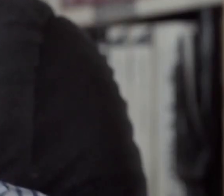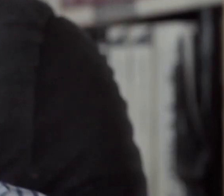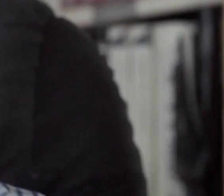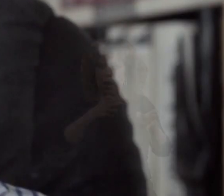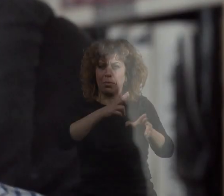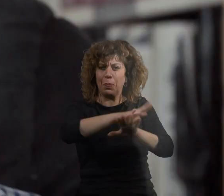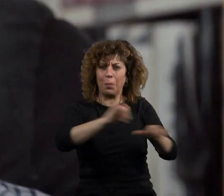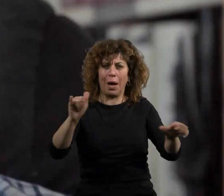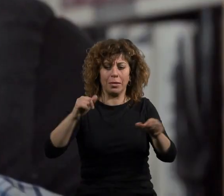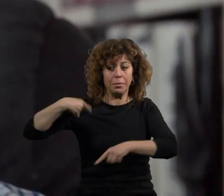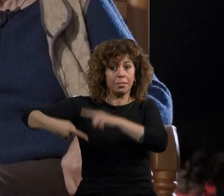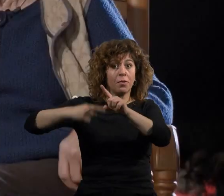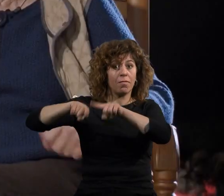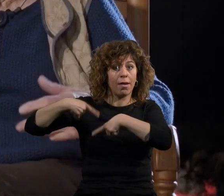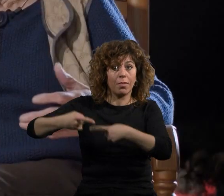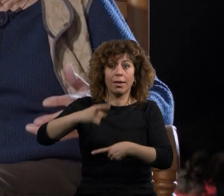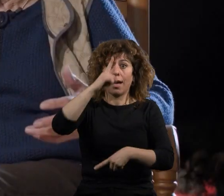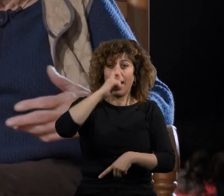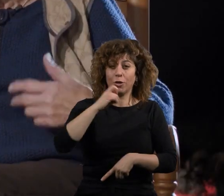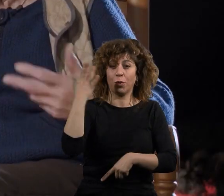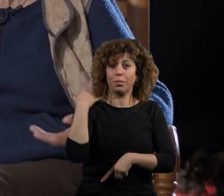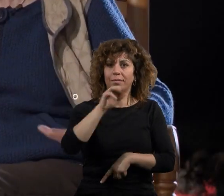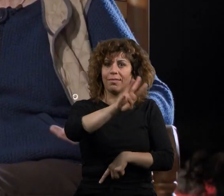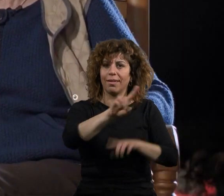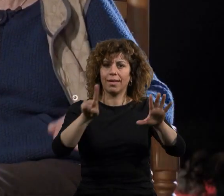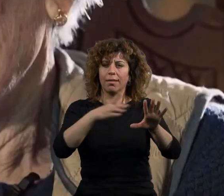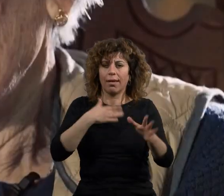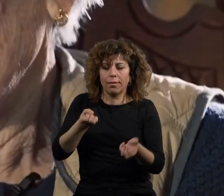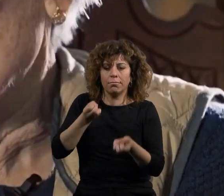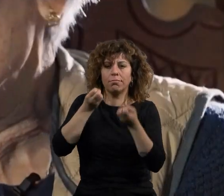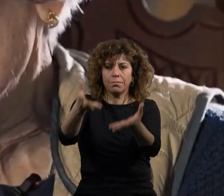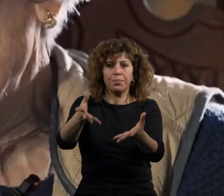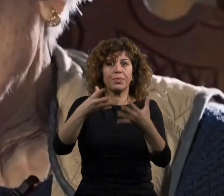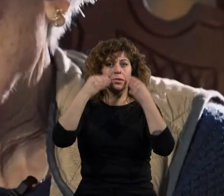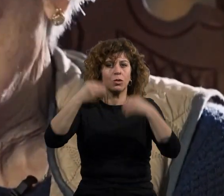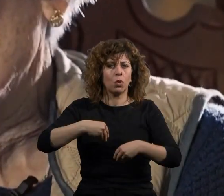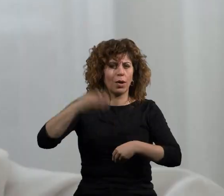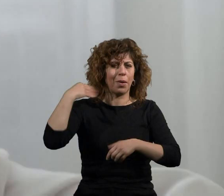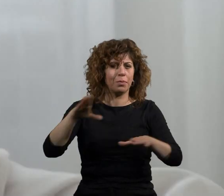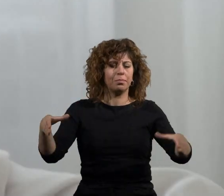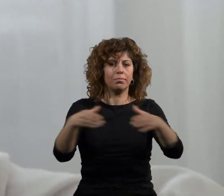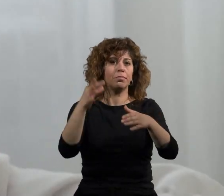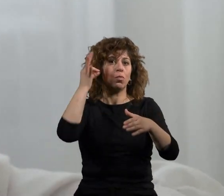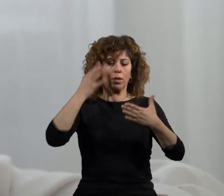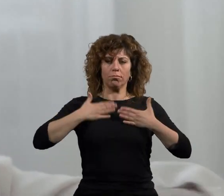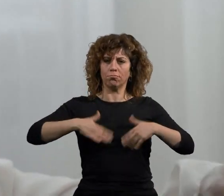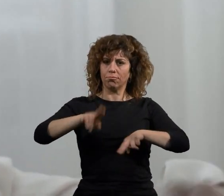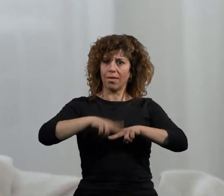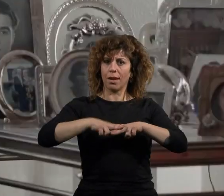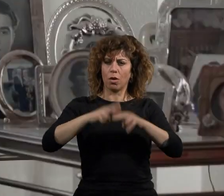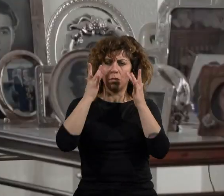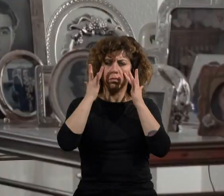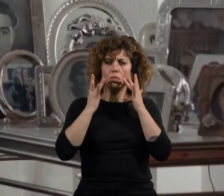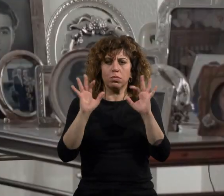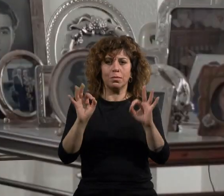y represaliados en 1936 trata de reconstruir la historia de aquellas mujeres que de riguroso luto